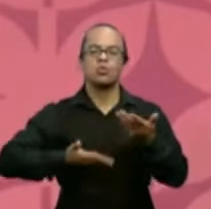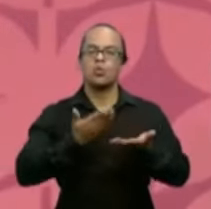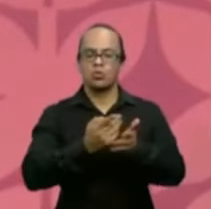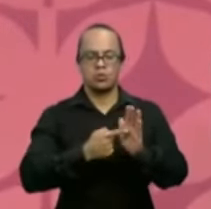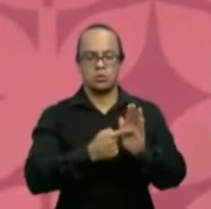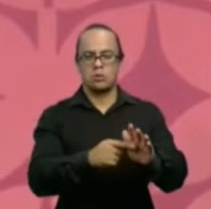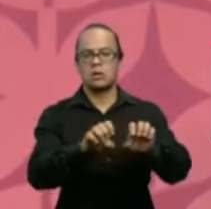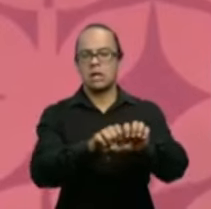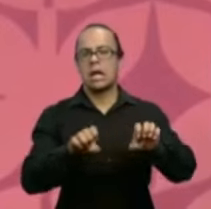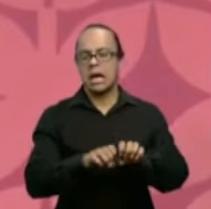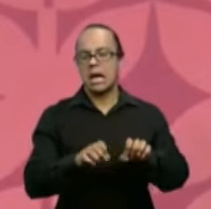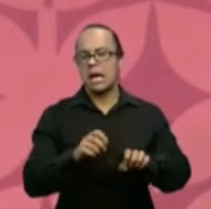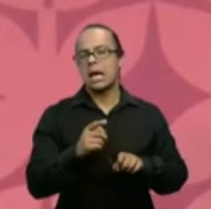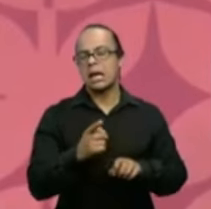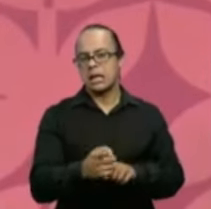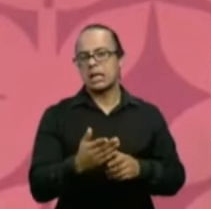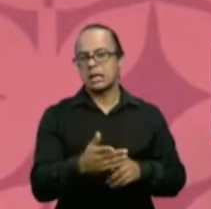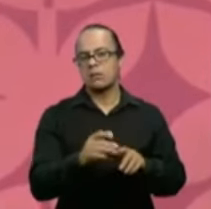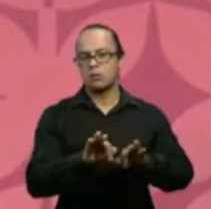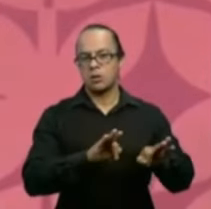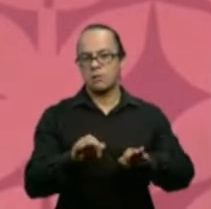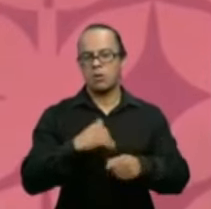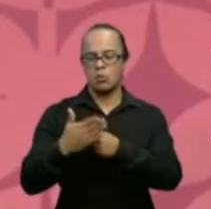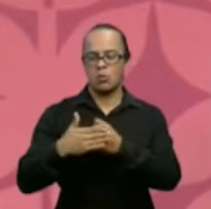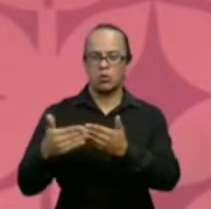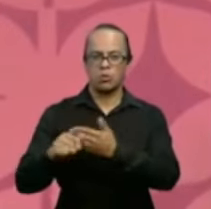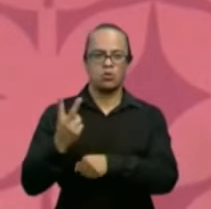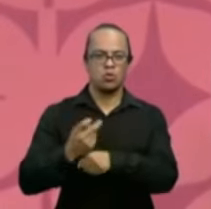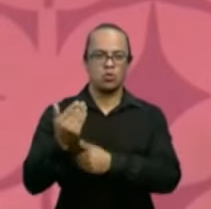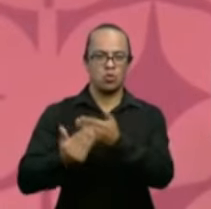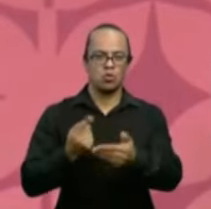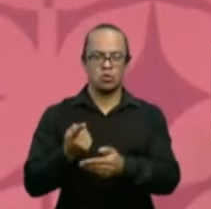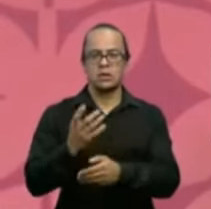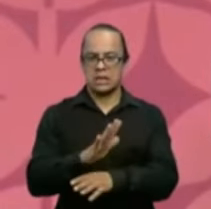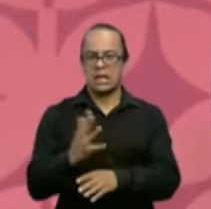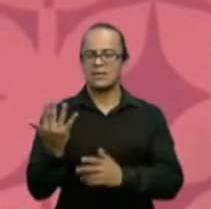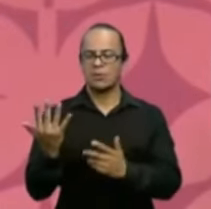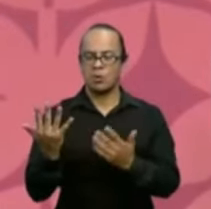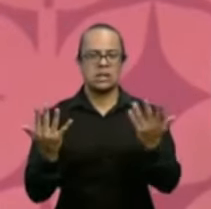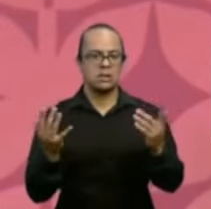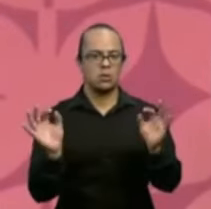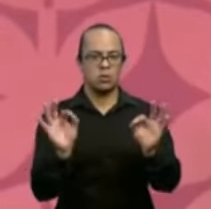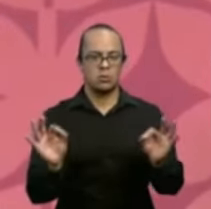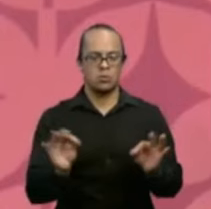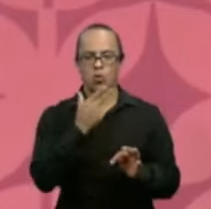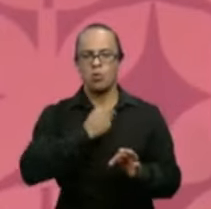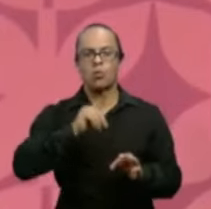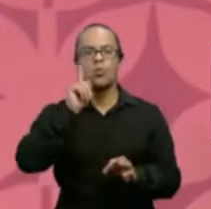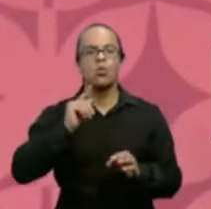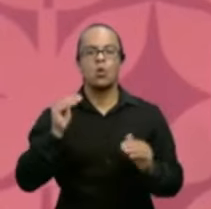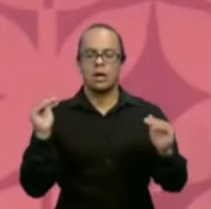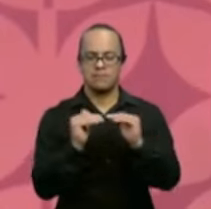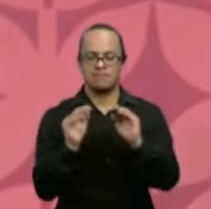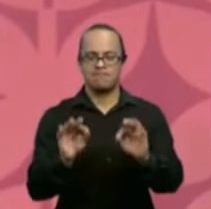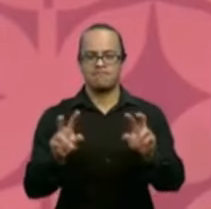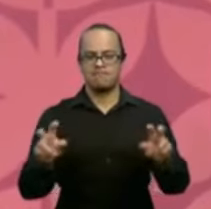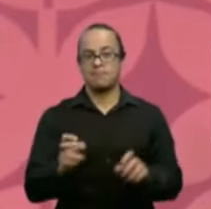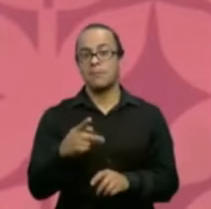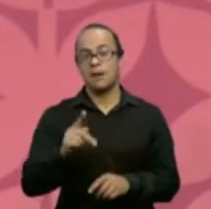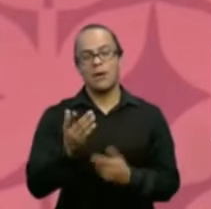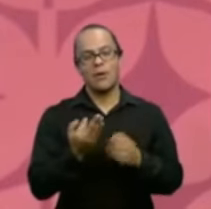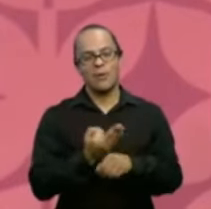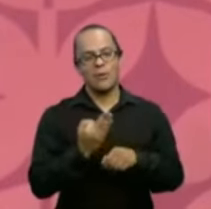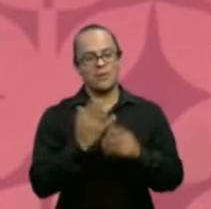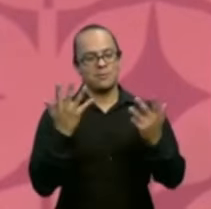del gabinete, en próximos días presento la otra parte y van a ver que se va a cumplir con la equidad de género. Y un aplauso para todos